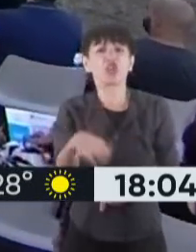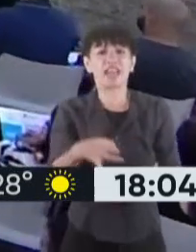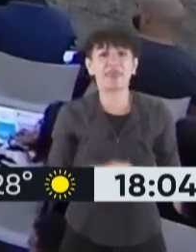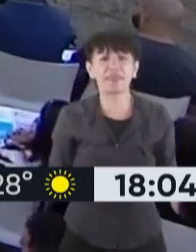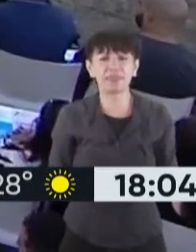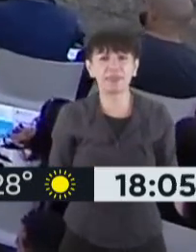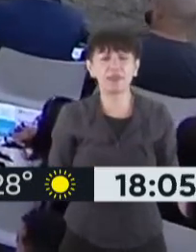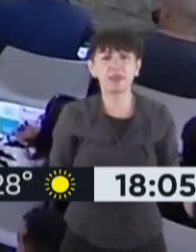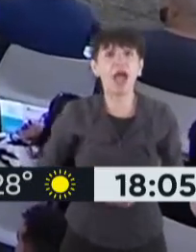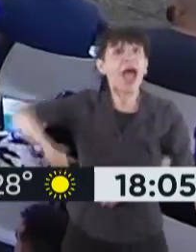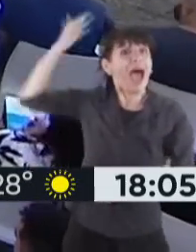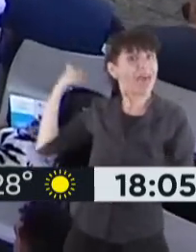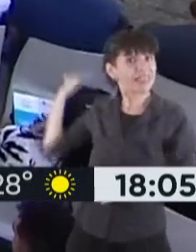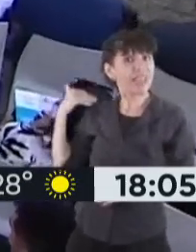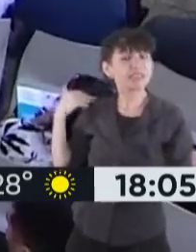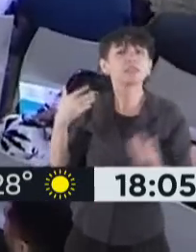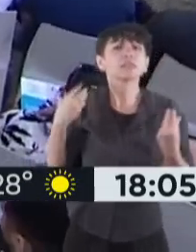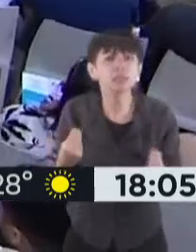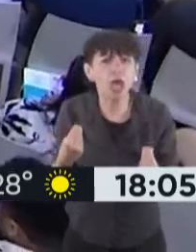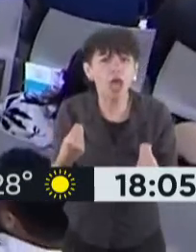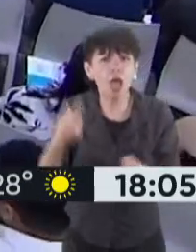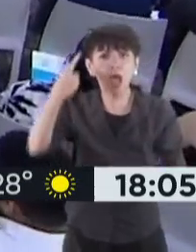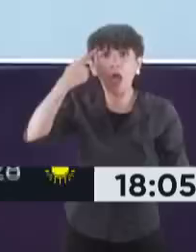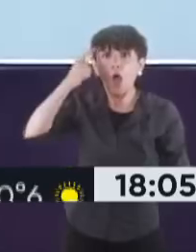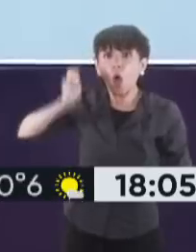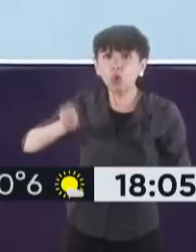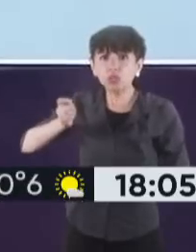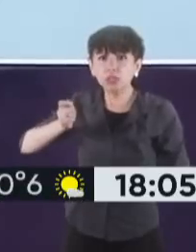La realidad de antes era la persecución judicial,